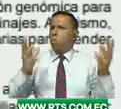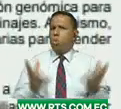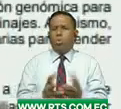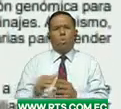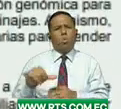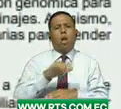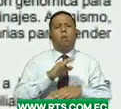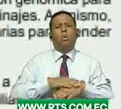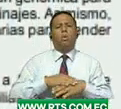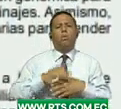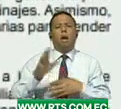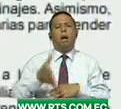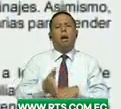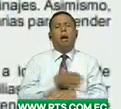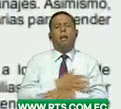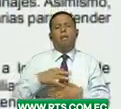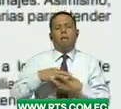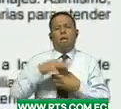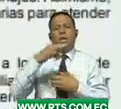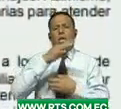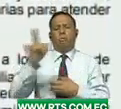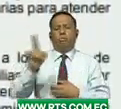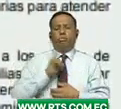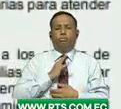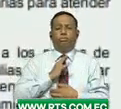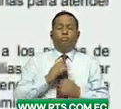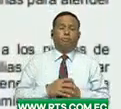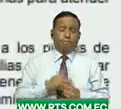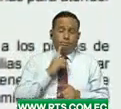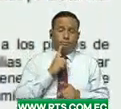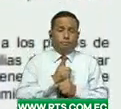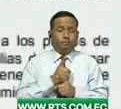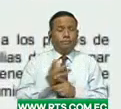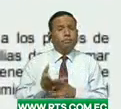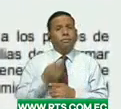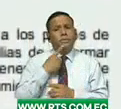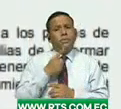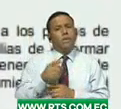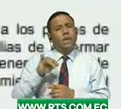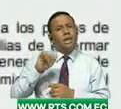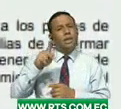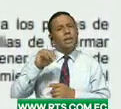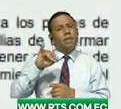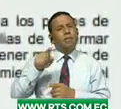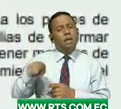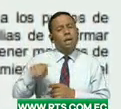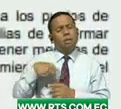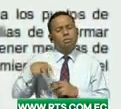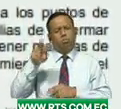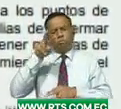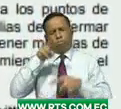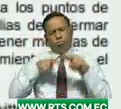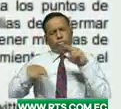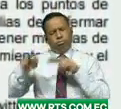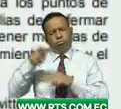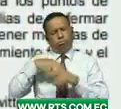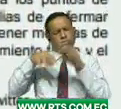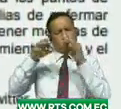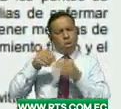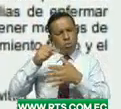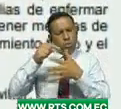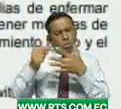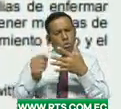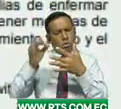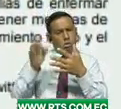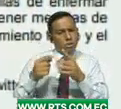tanto el ministerio de salud a través de un comunicado oficial señaló que el insp y analiza el reporte de casos para confirmar los mientras se realizan